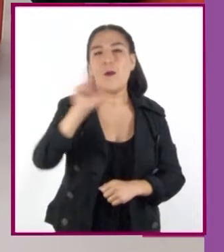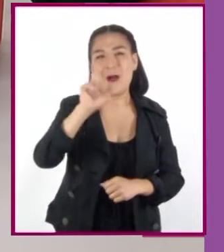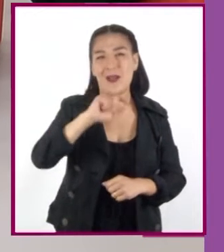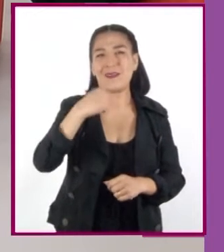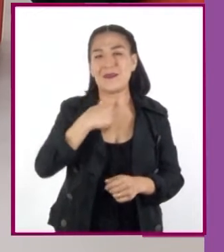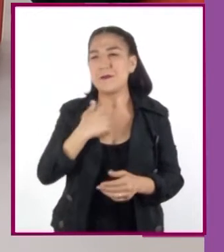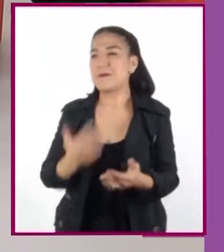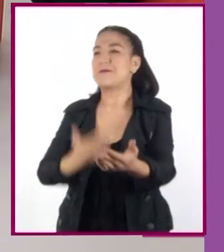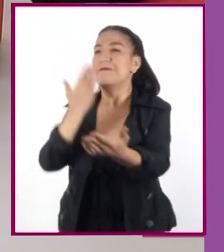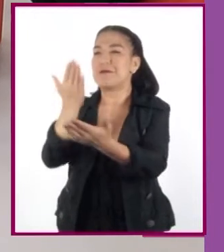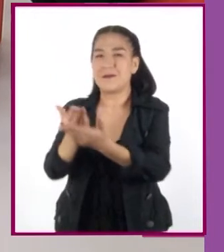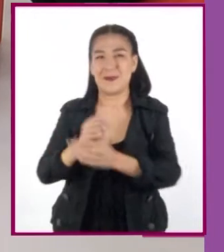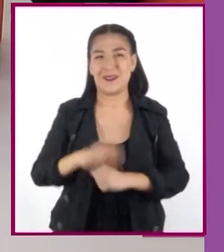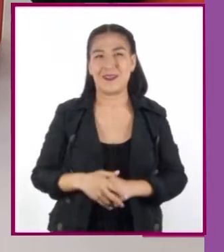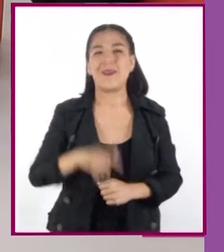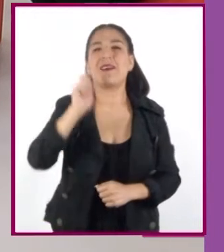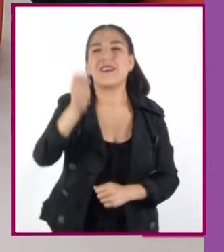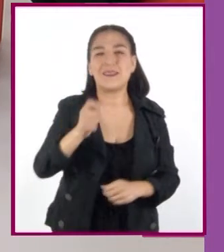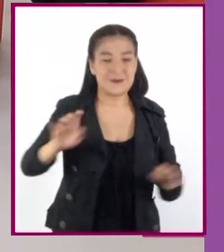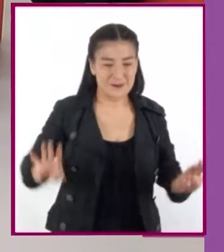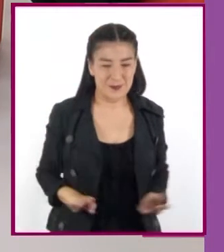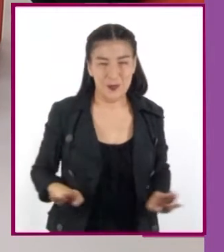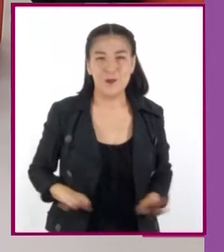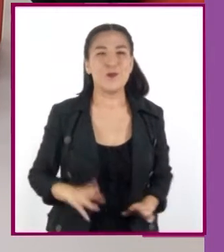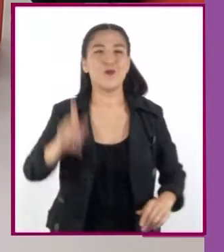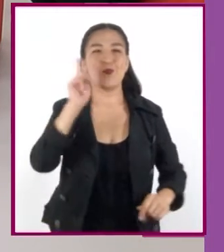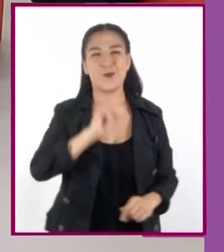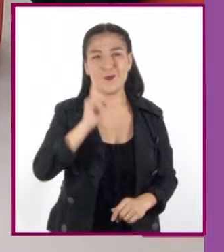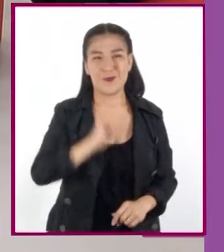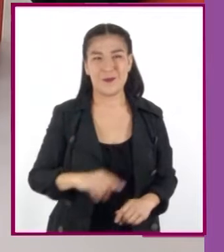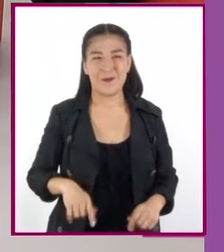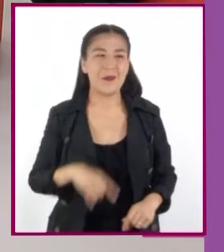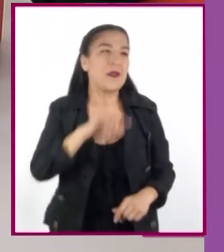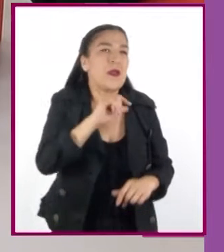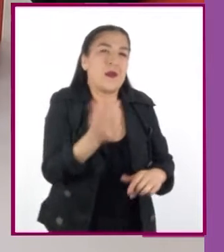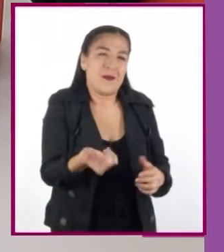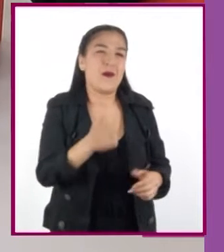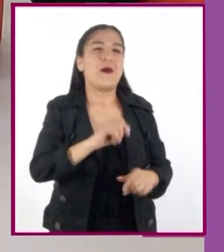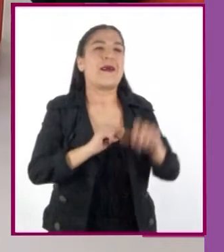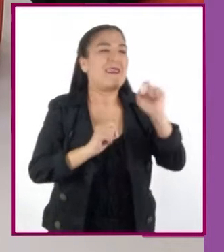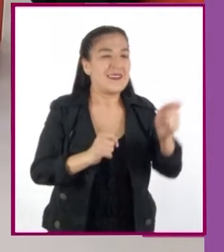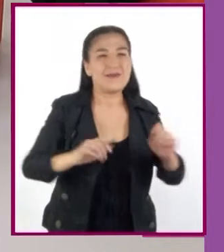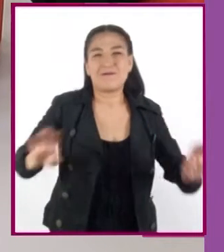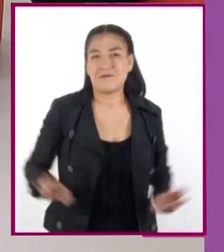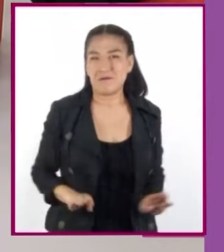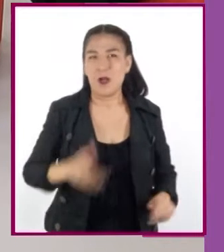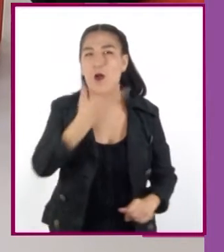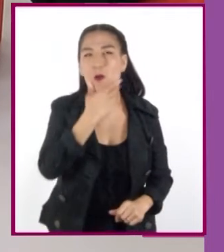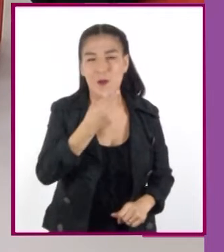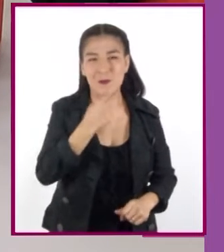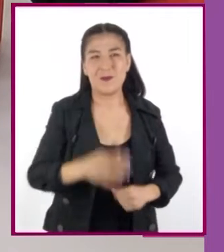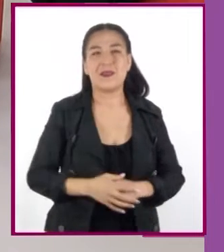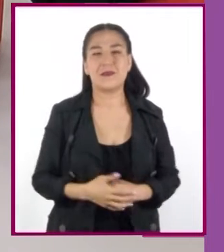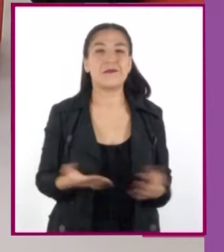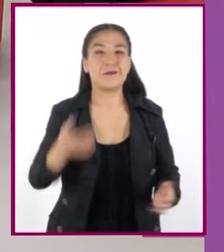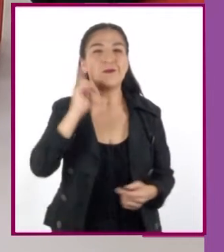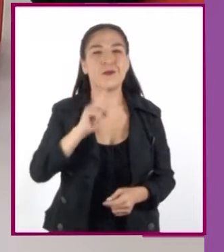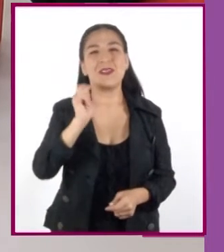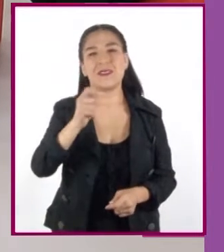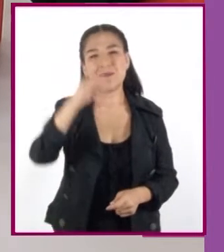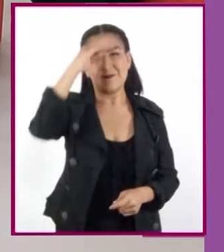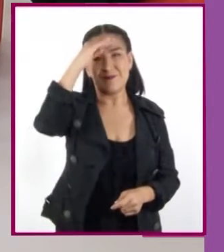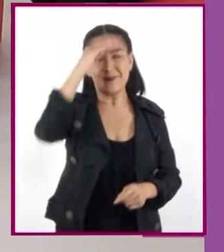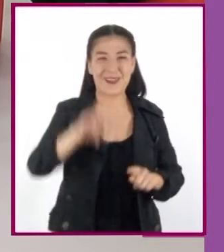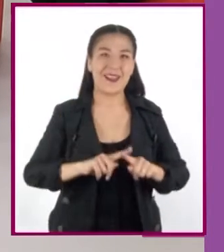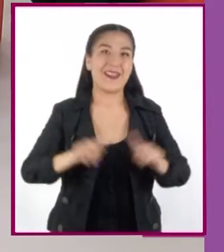alguien que dé una característica de lo femenino y una de lo masculino, las personas generalmente piensan en